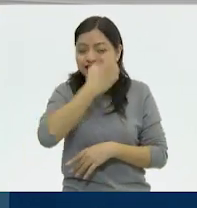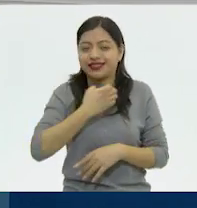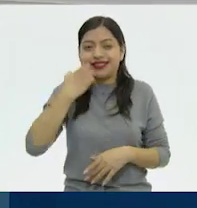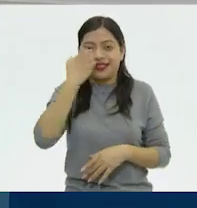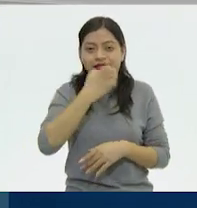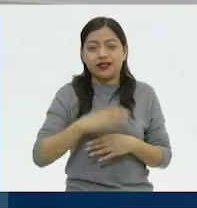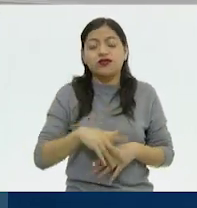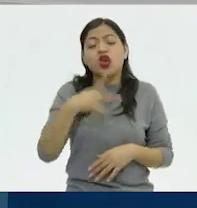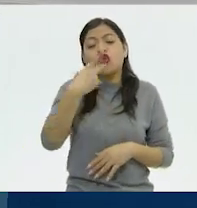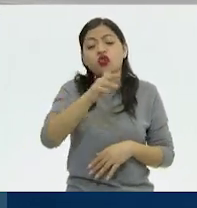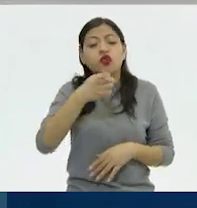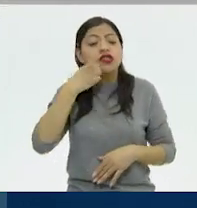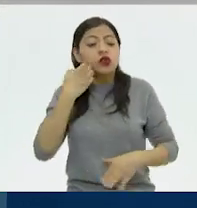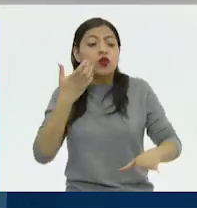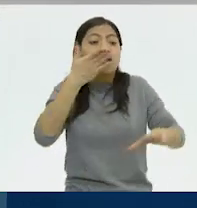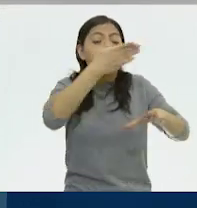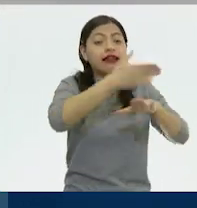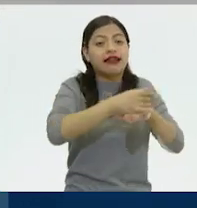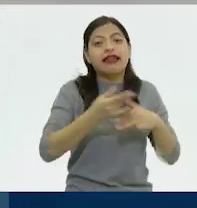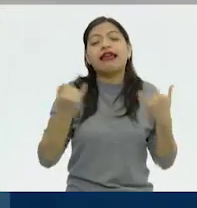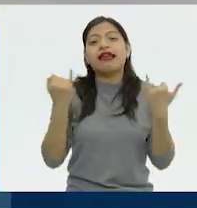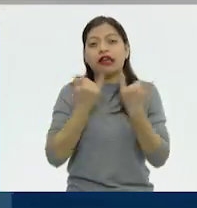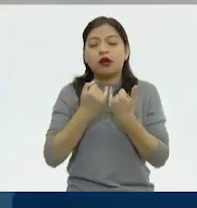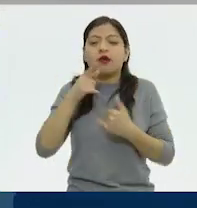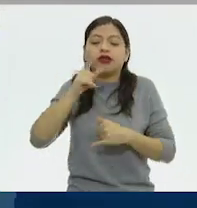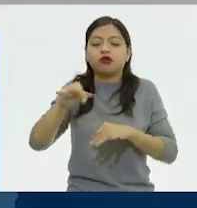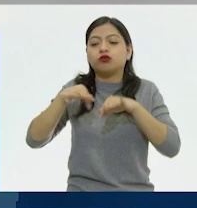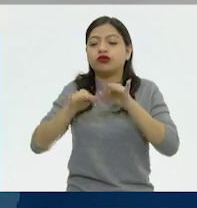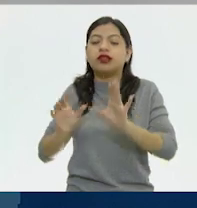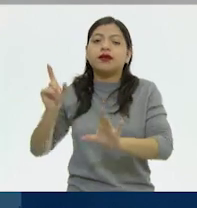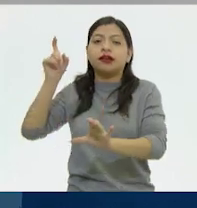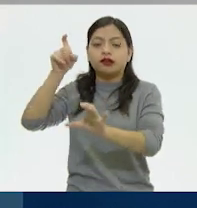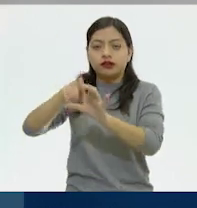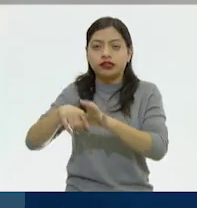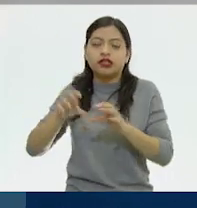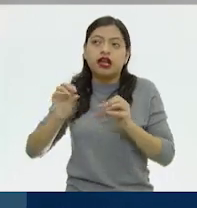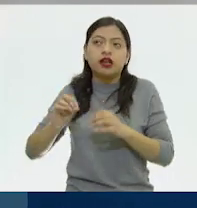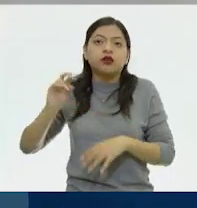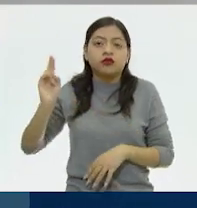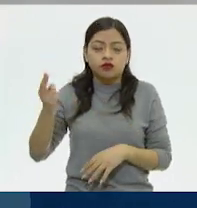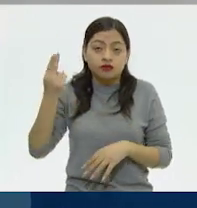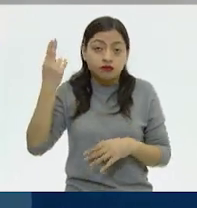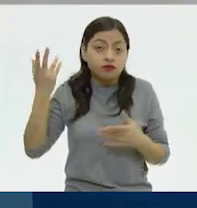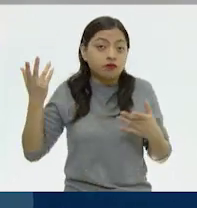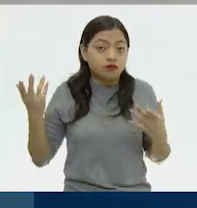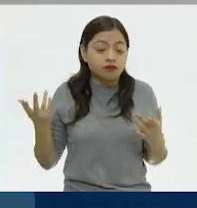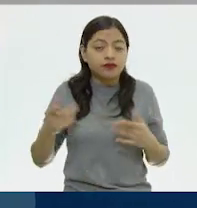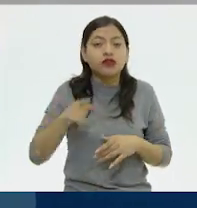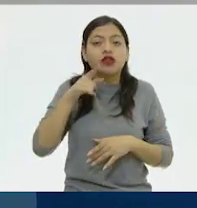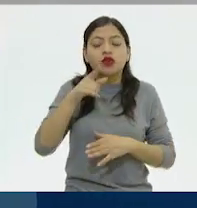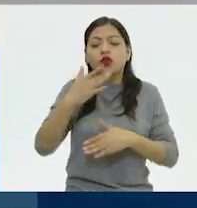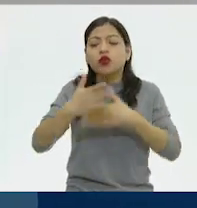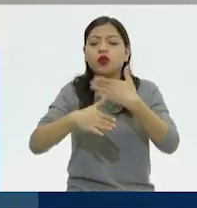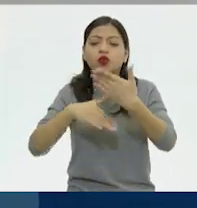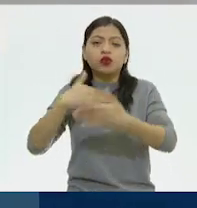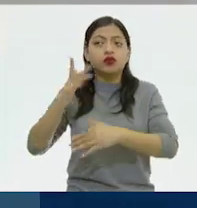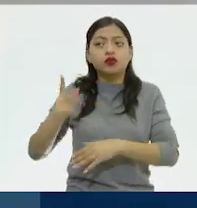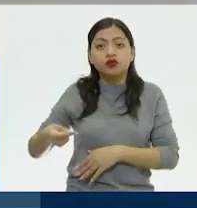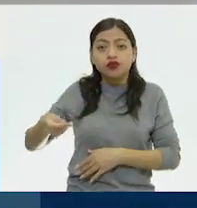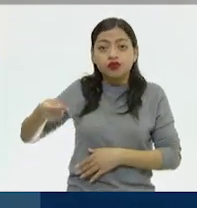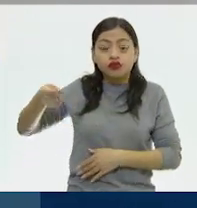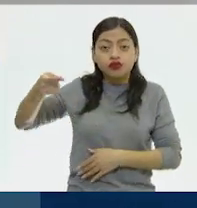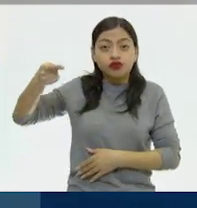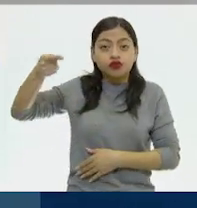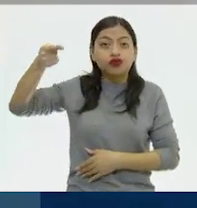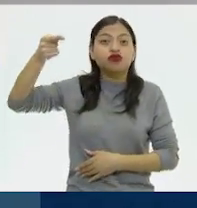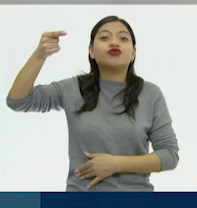en nuestra vida escolar como en la vida profesional y laboral. Y conforme vamos creciendo, las circunstancias de la vida